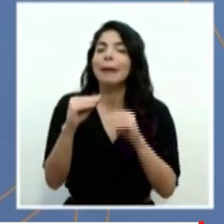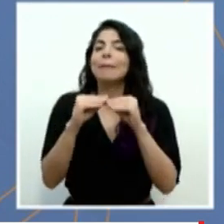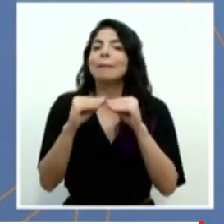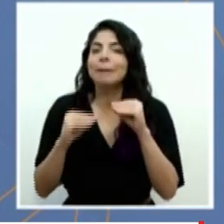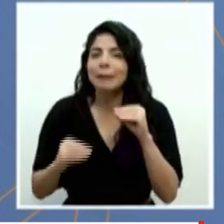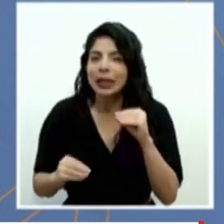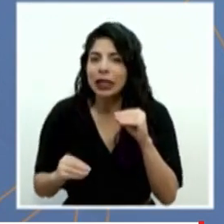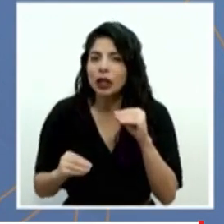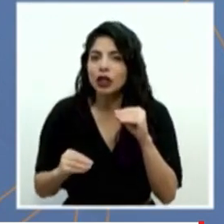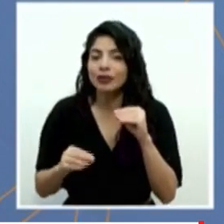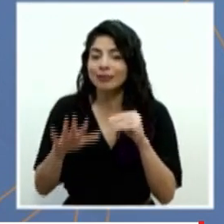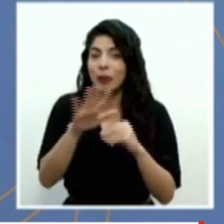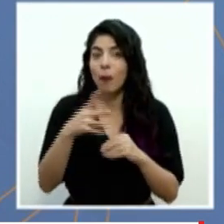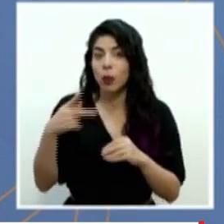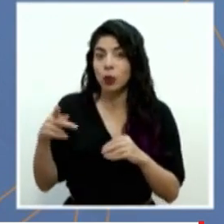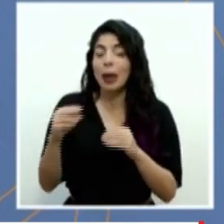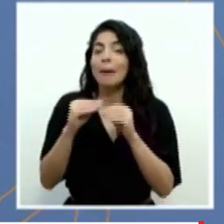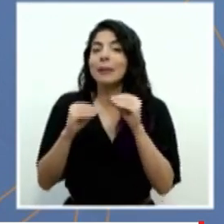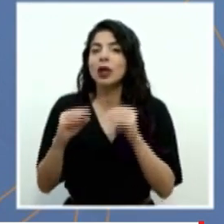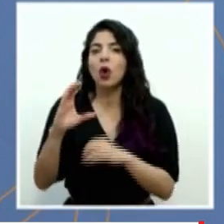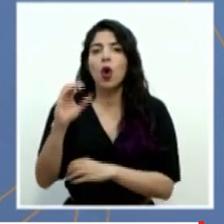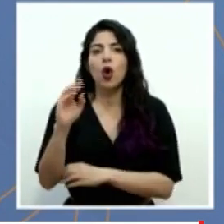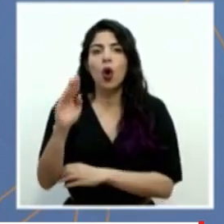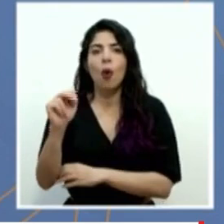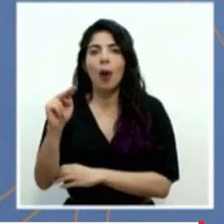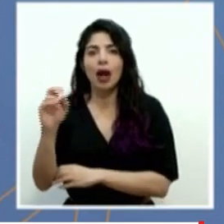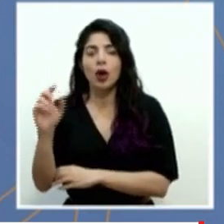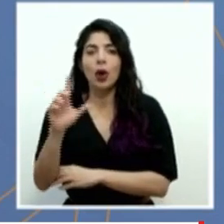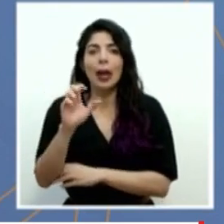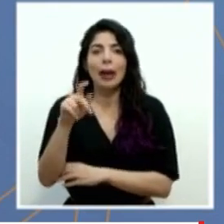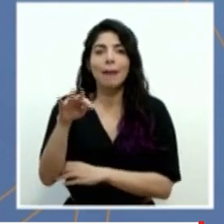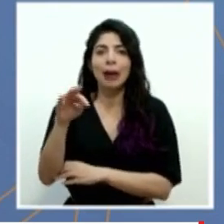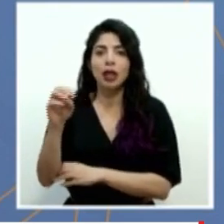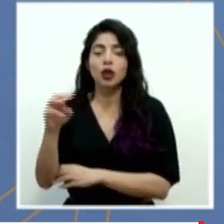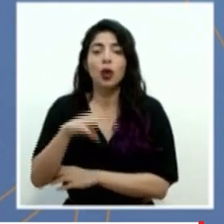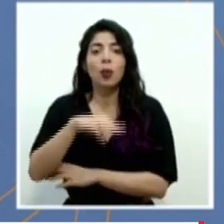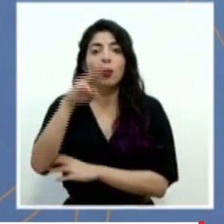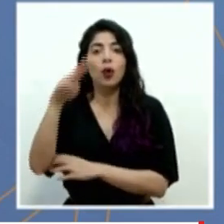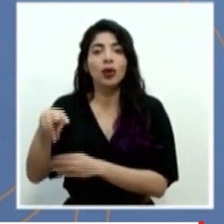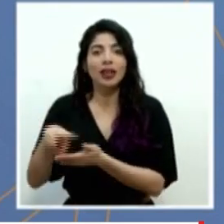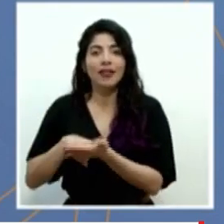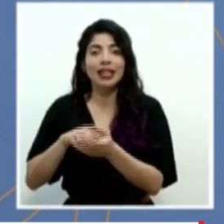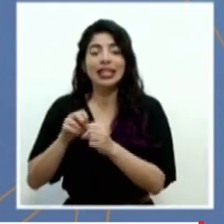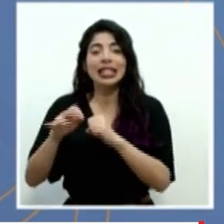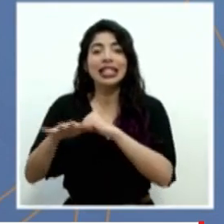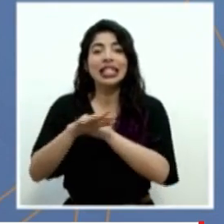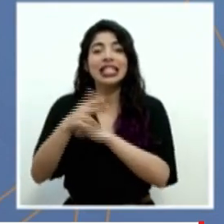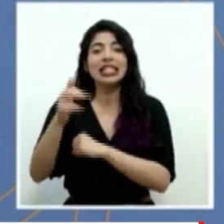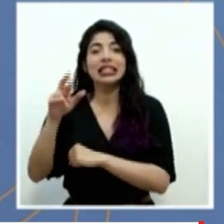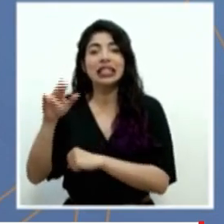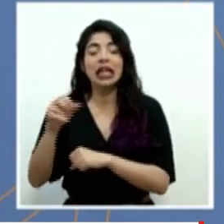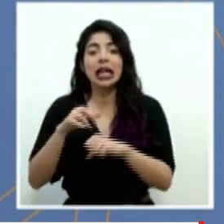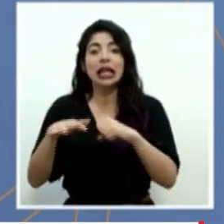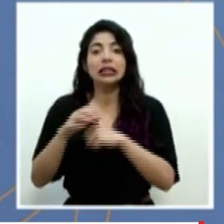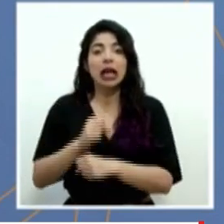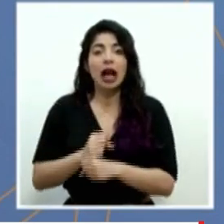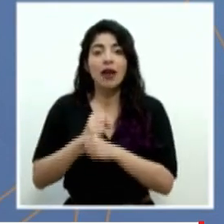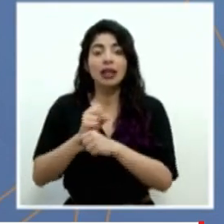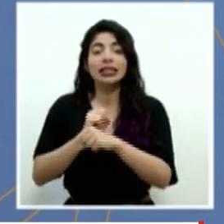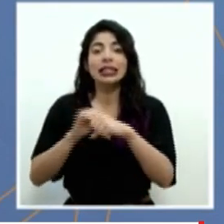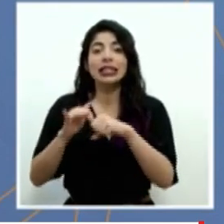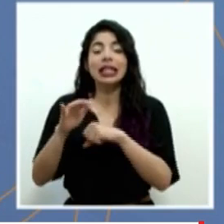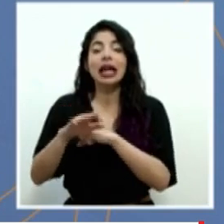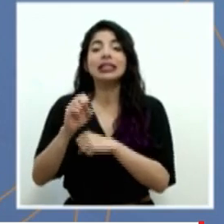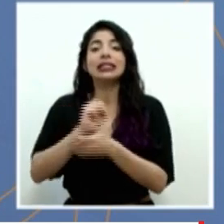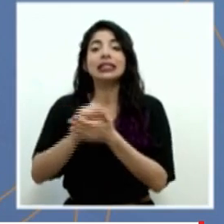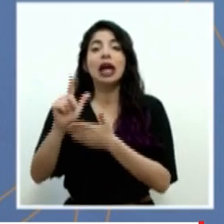los distritos, en el caso del cantón de Punta Arenas, de Cóbano, Lepanto, Monteverde, Isla Chira, Isla Caballo, Isla San Lucas,